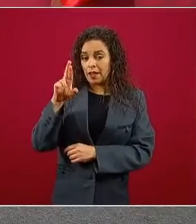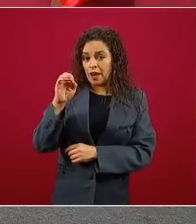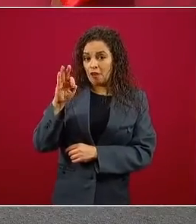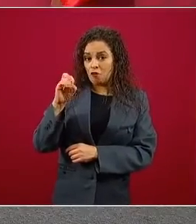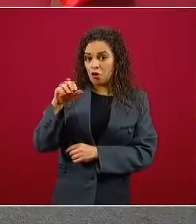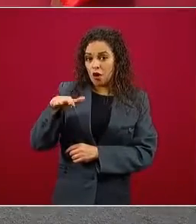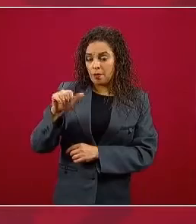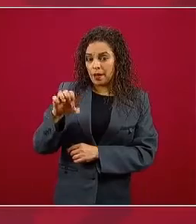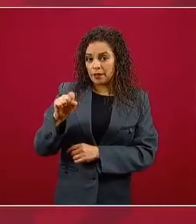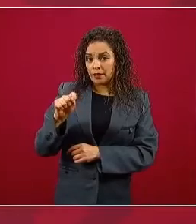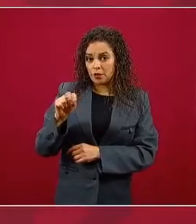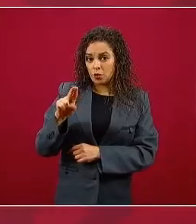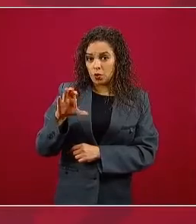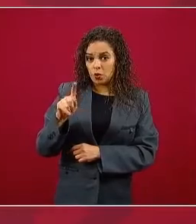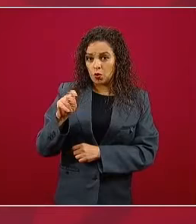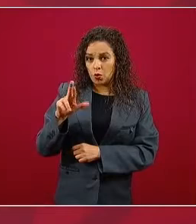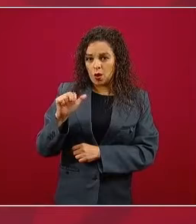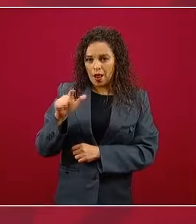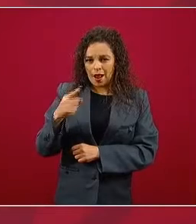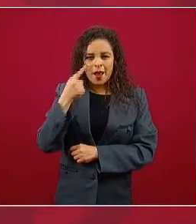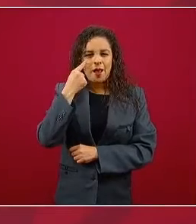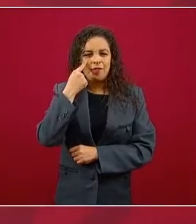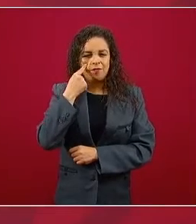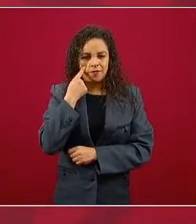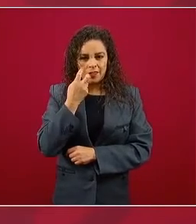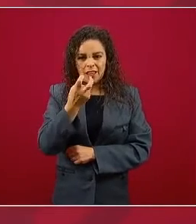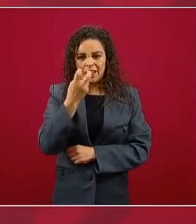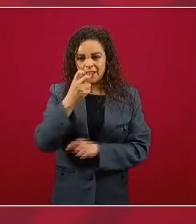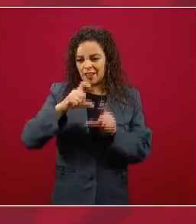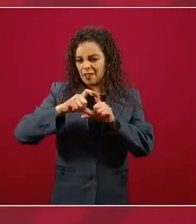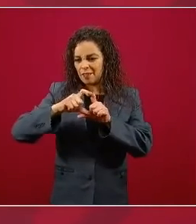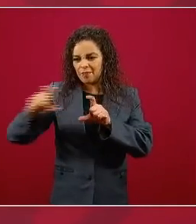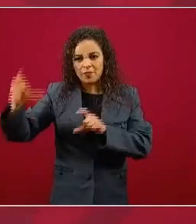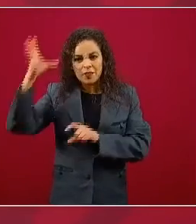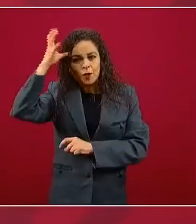la deformación del término, del concepto estructural